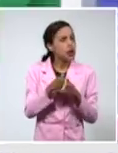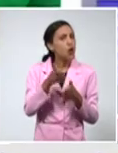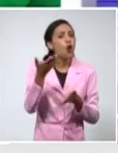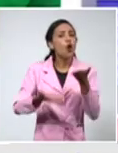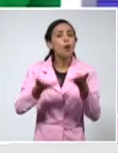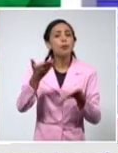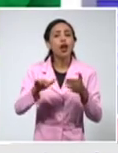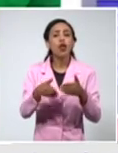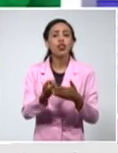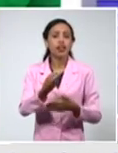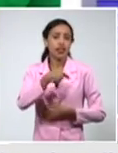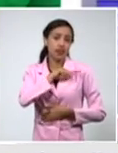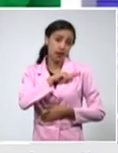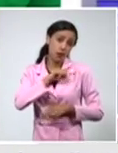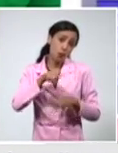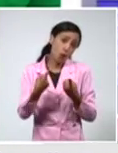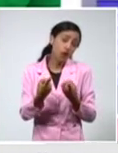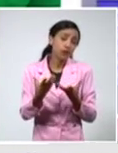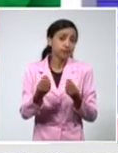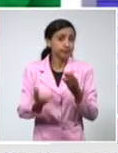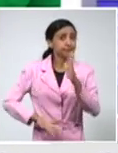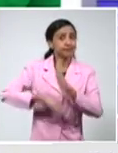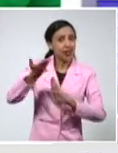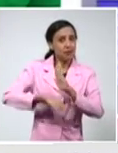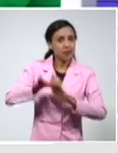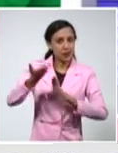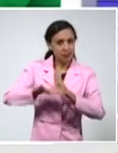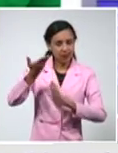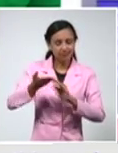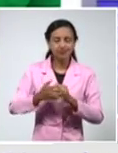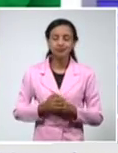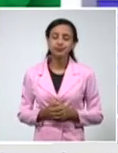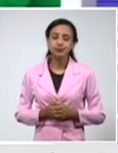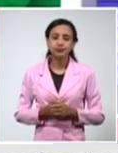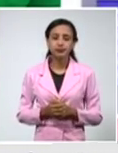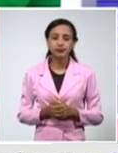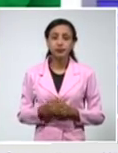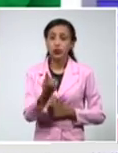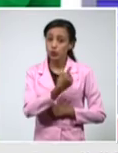anterior. Finalmente llegamos al procesamiento de